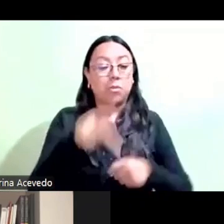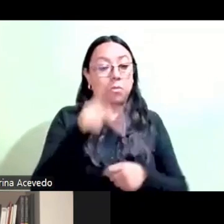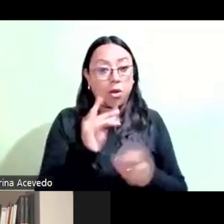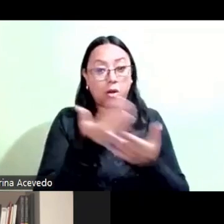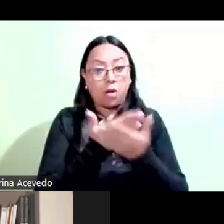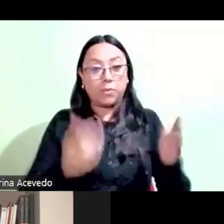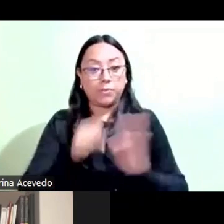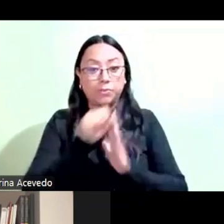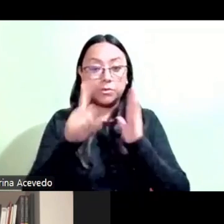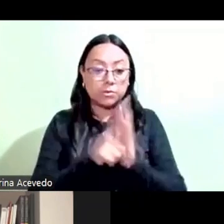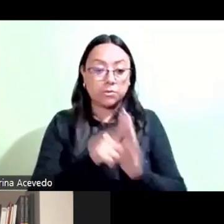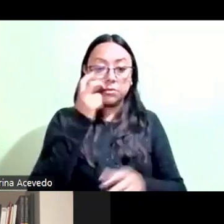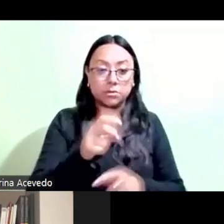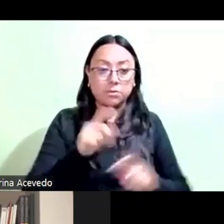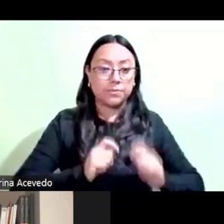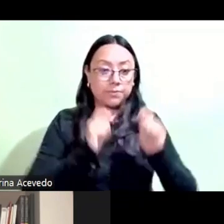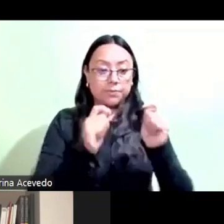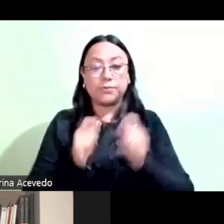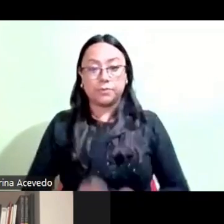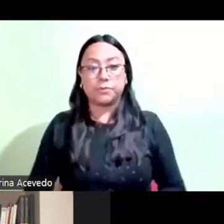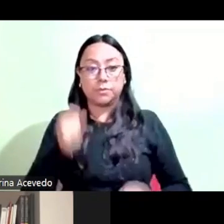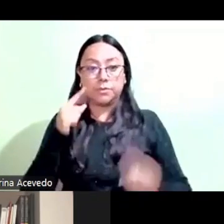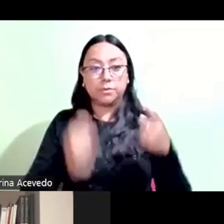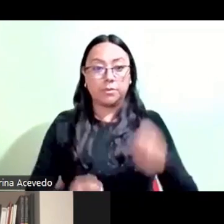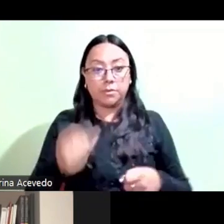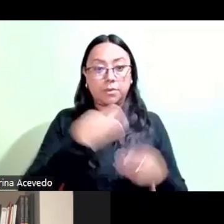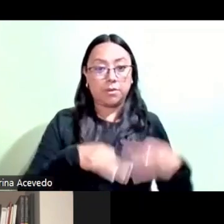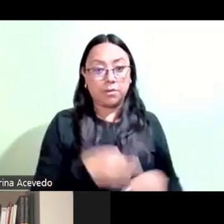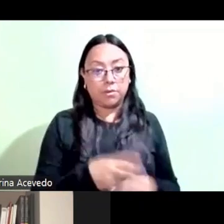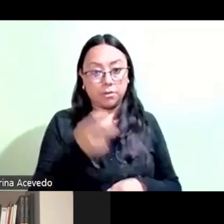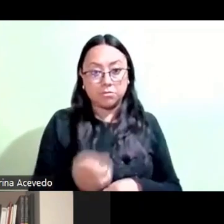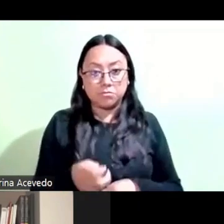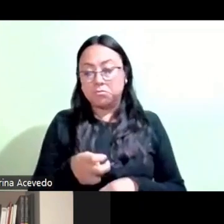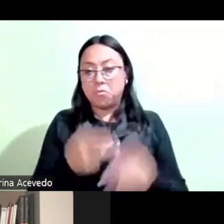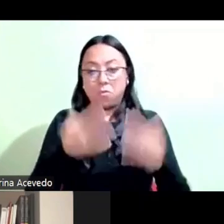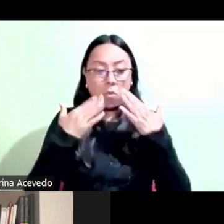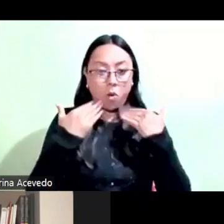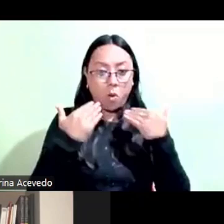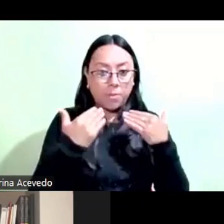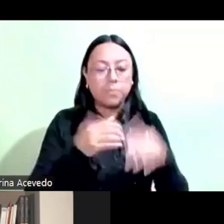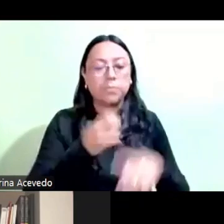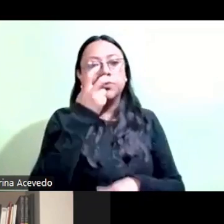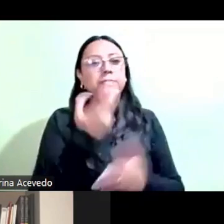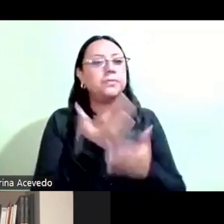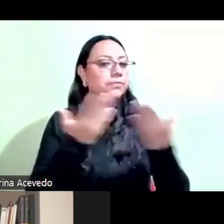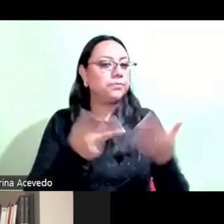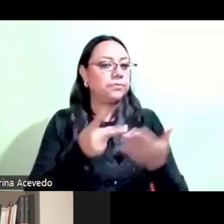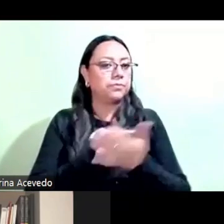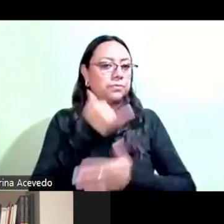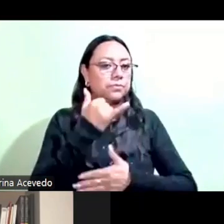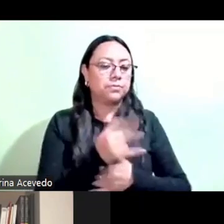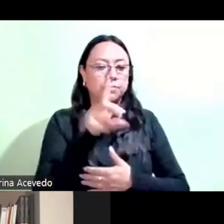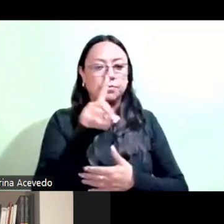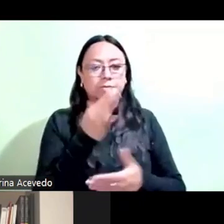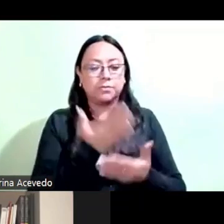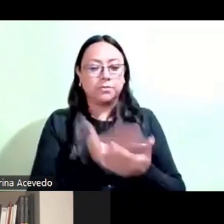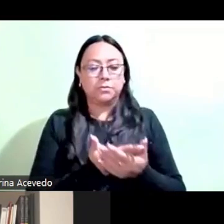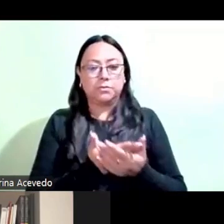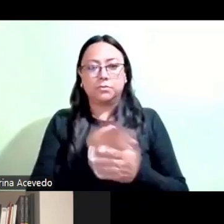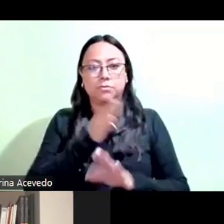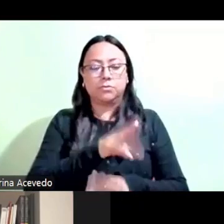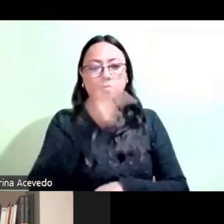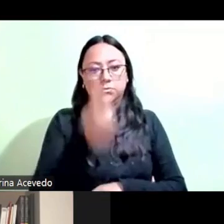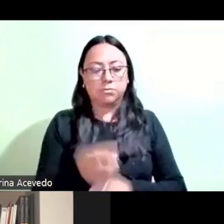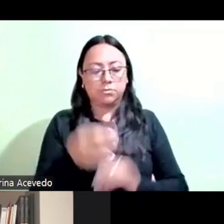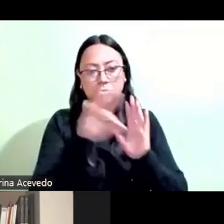de la asignación de alguna de las dos unificaciones precisadas. Al respecto, y toda vez que el proyecto de dictamen en materia del presente punto fue